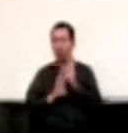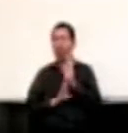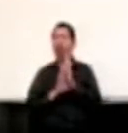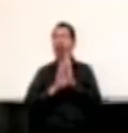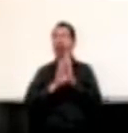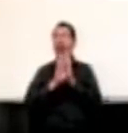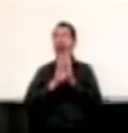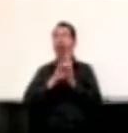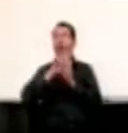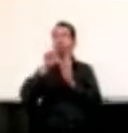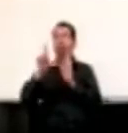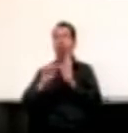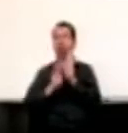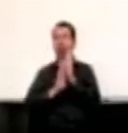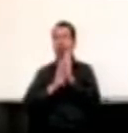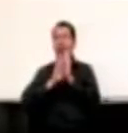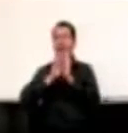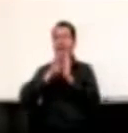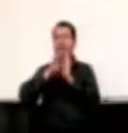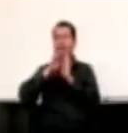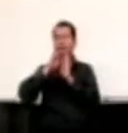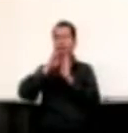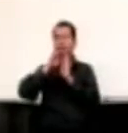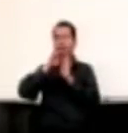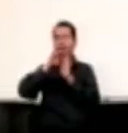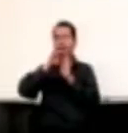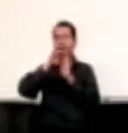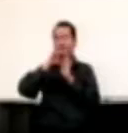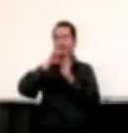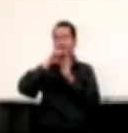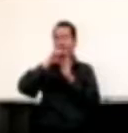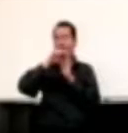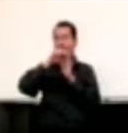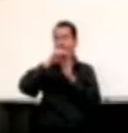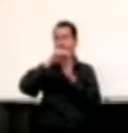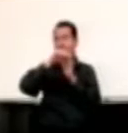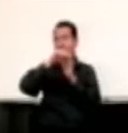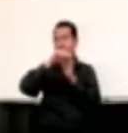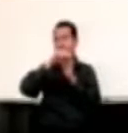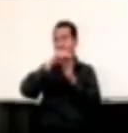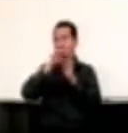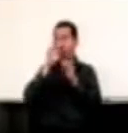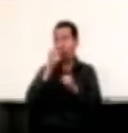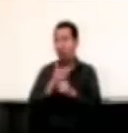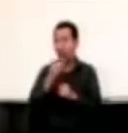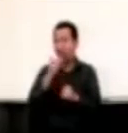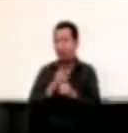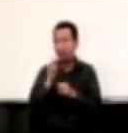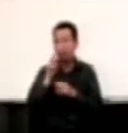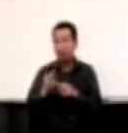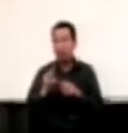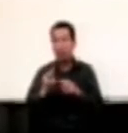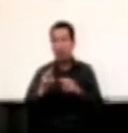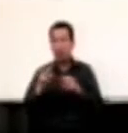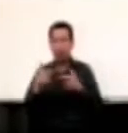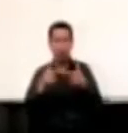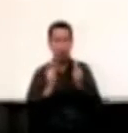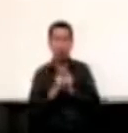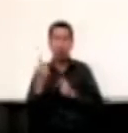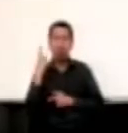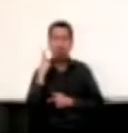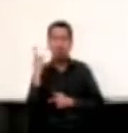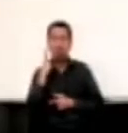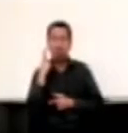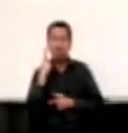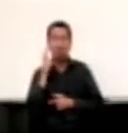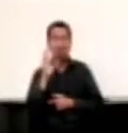Salvador pues realmente pasaron ahora, creo que están más cercanos a un escenario de fuerte desestabilización del sistema de partidos, que es otra cosa